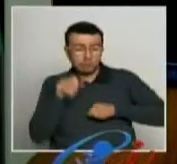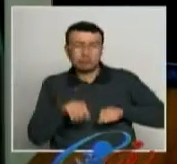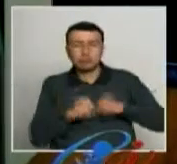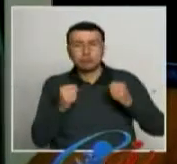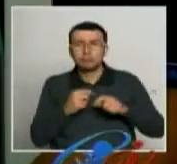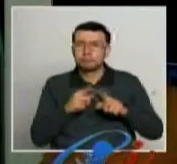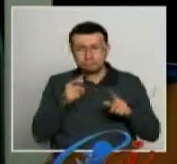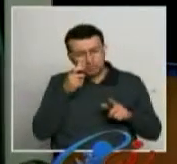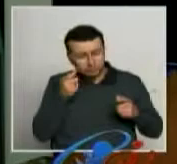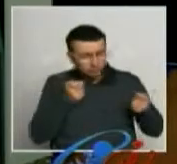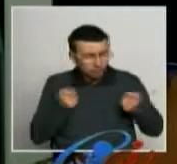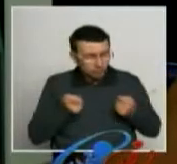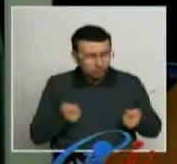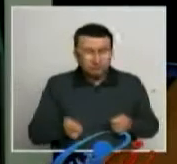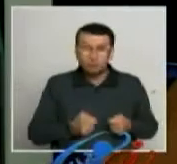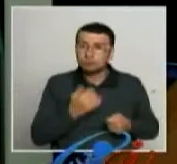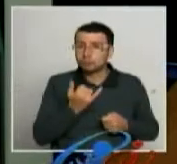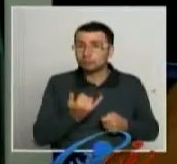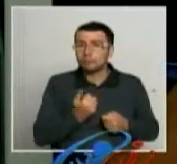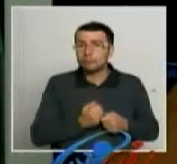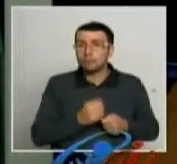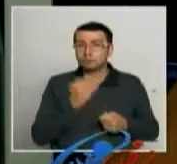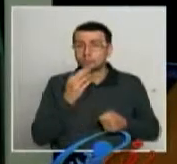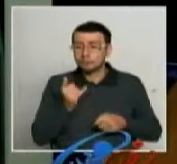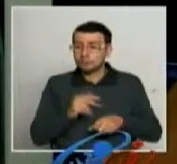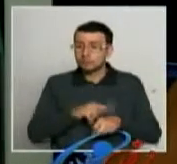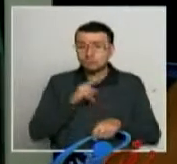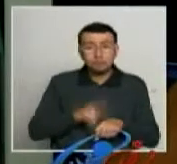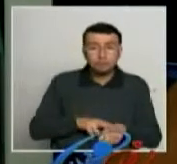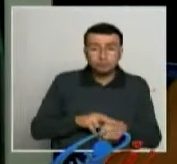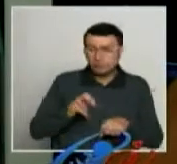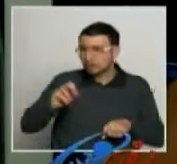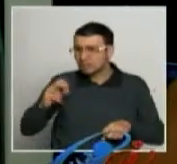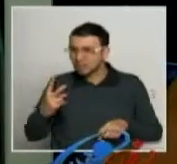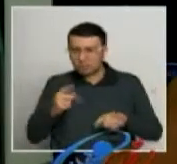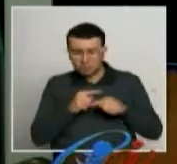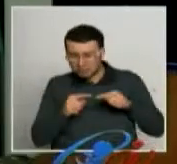patológicas cuando las normales no superan el segundo.